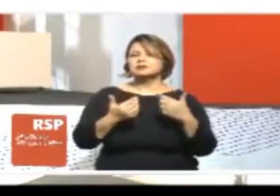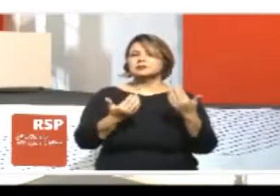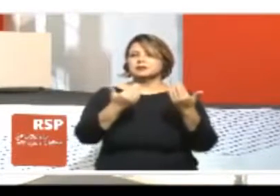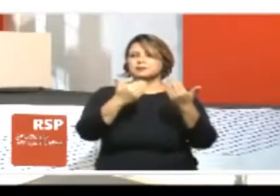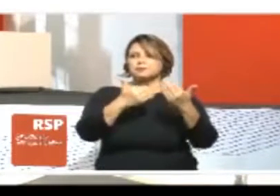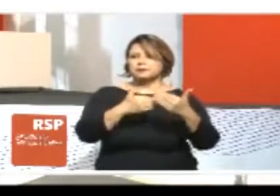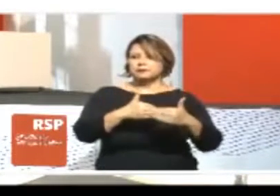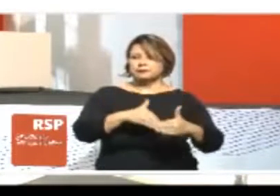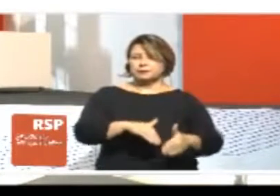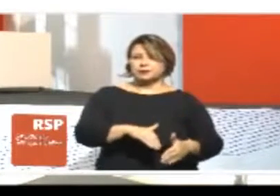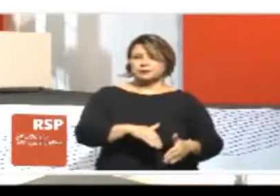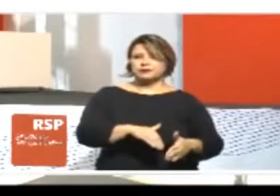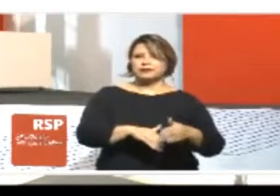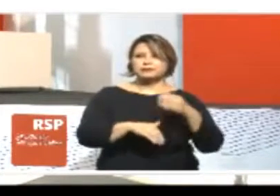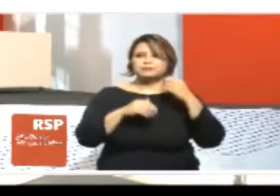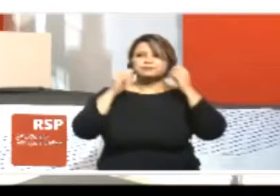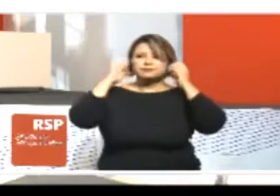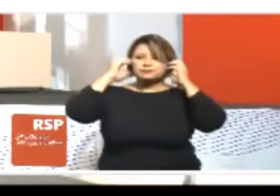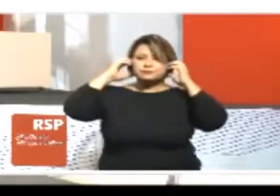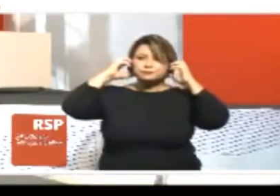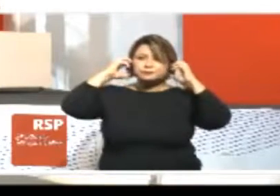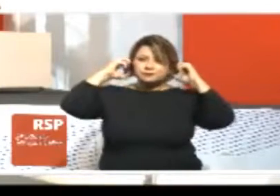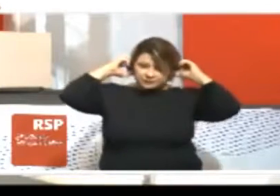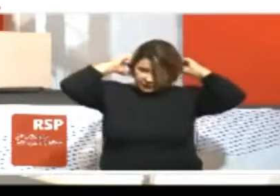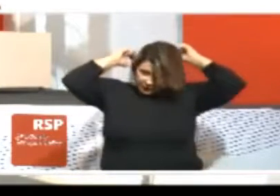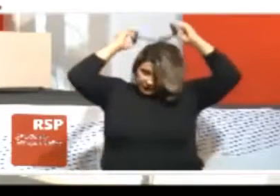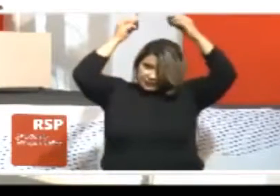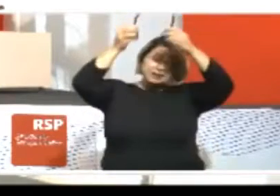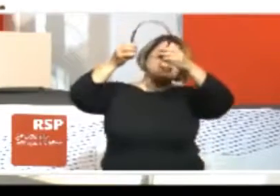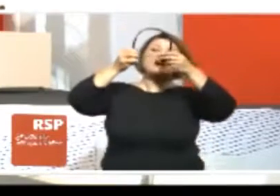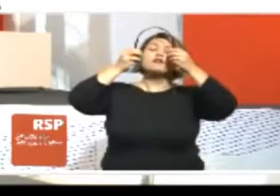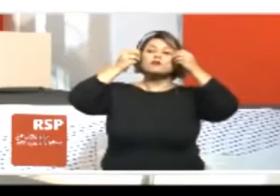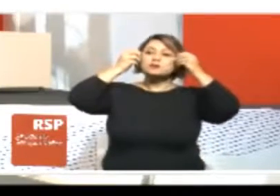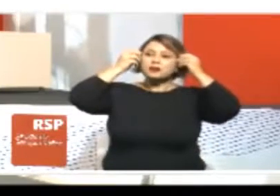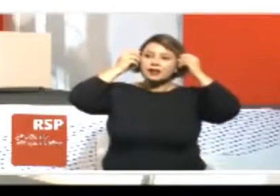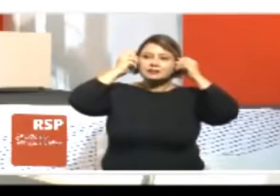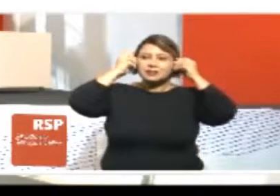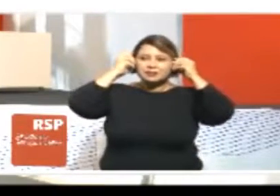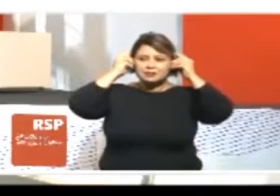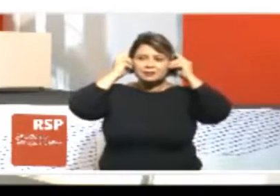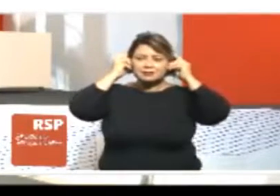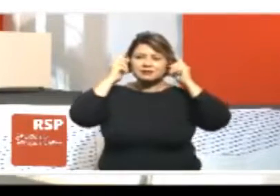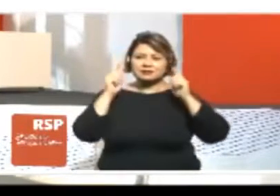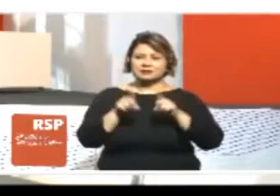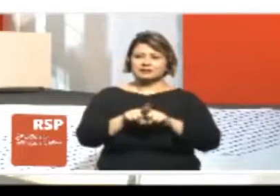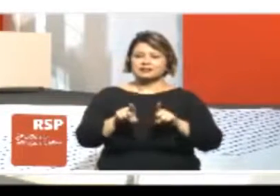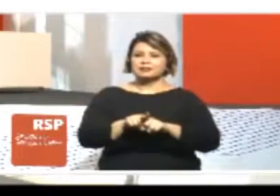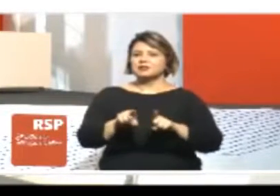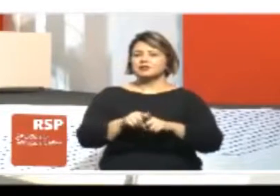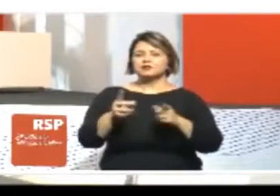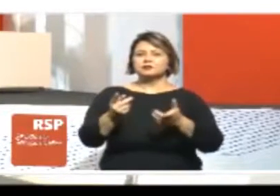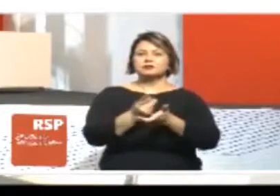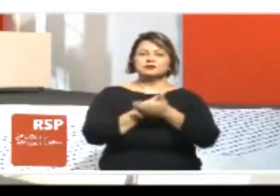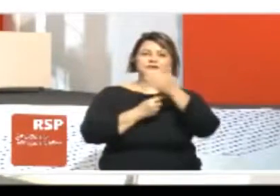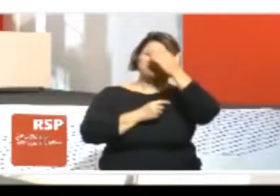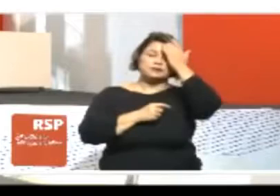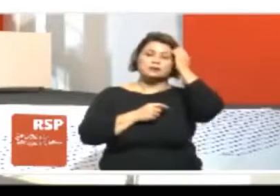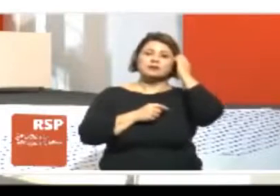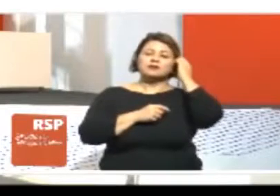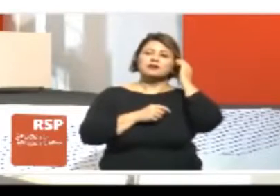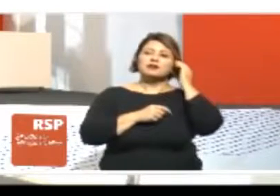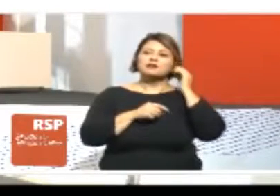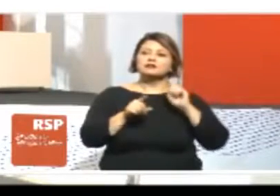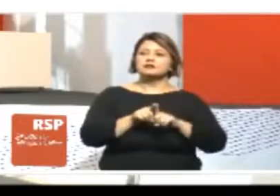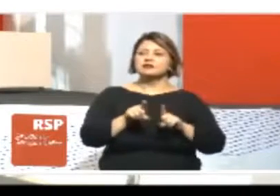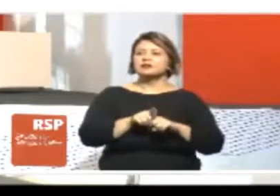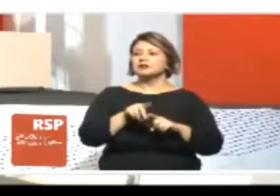va a participar de igual manera, y el hecho de que usted ocupó este cargo no le va a dar mayores garantías para que usted gane